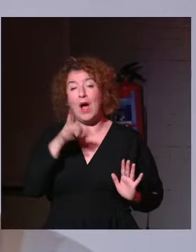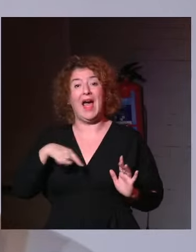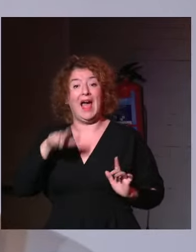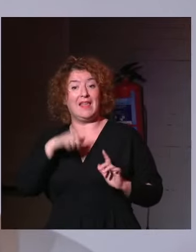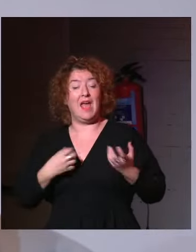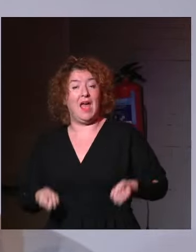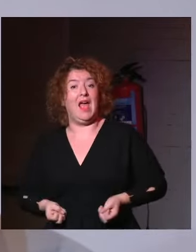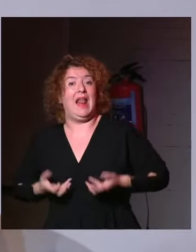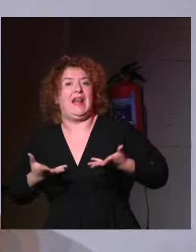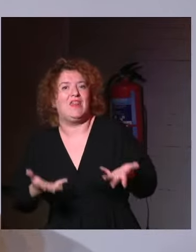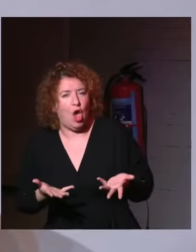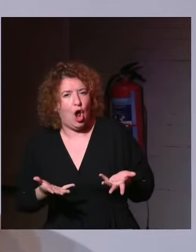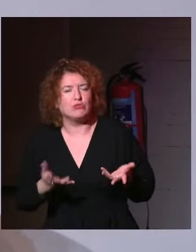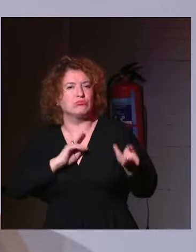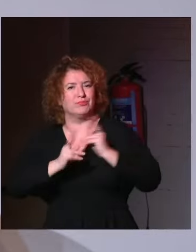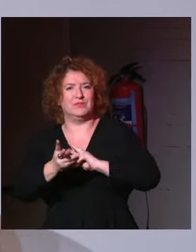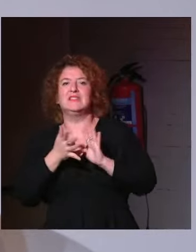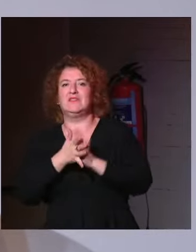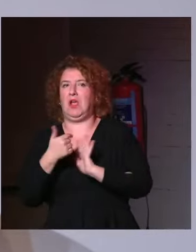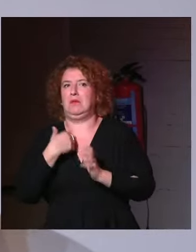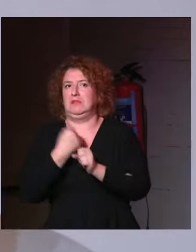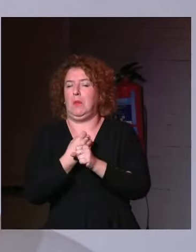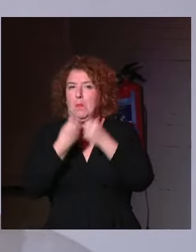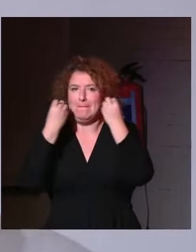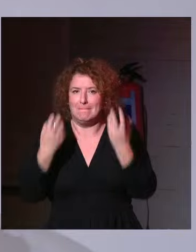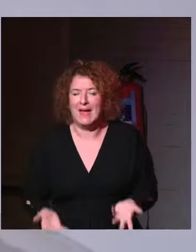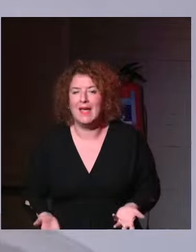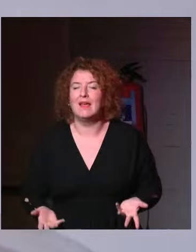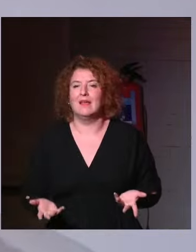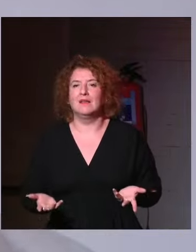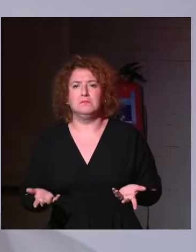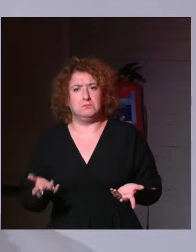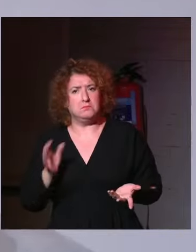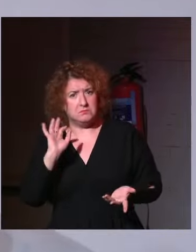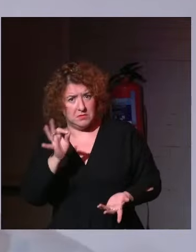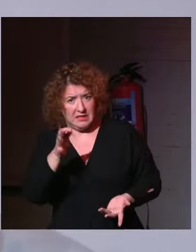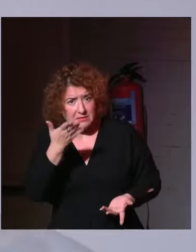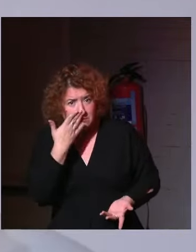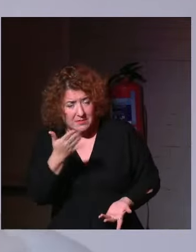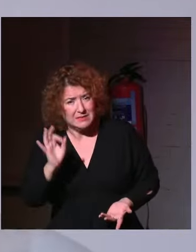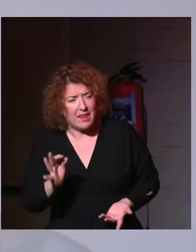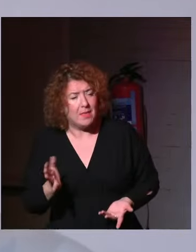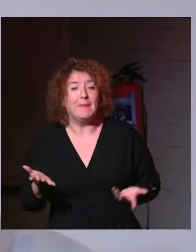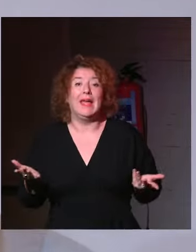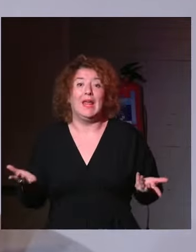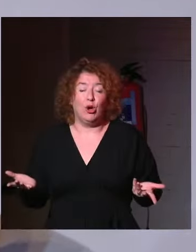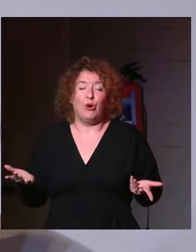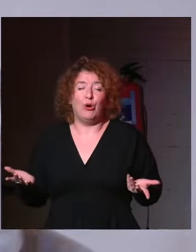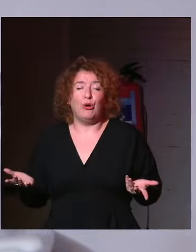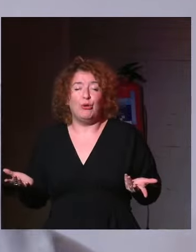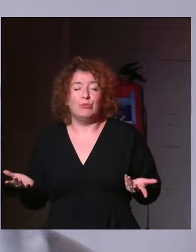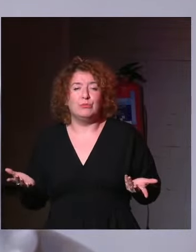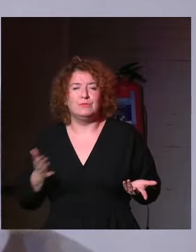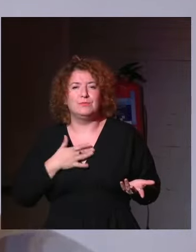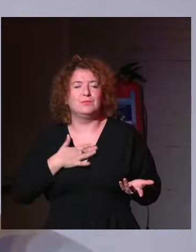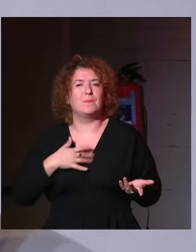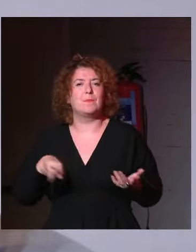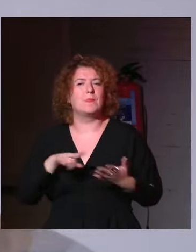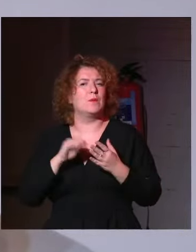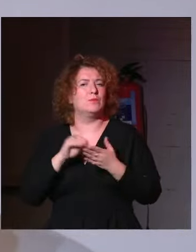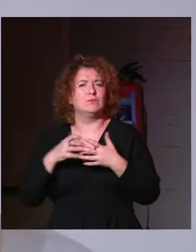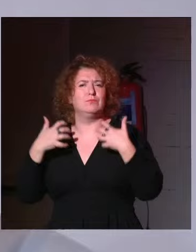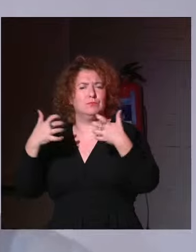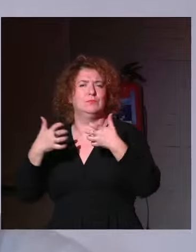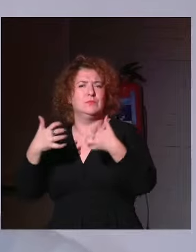viceral en la columna entonces quería decir que yo estaba haciendo bien mi trabajo Y de cierta manera eso es cierto pero resulta que eh en mis comentarios había una